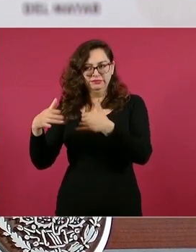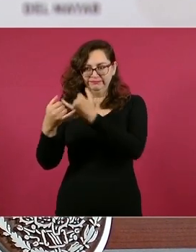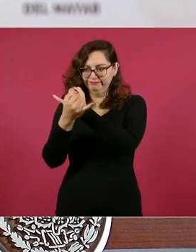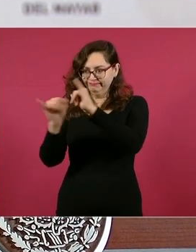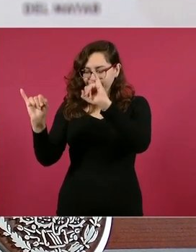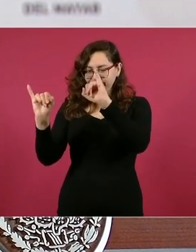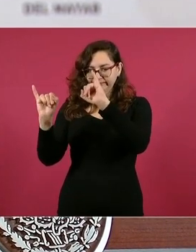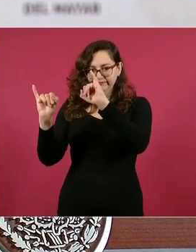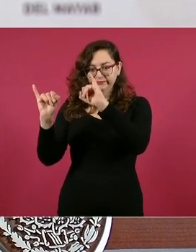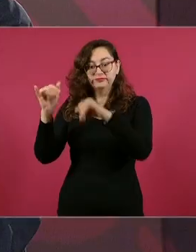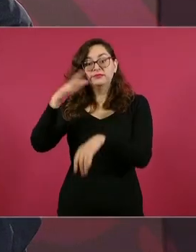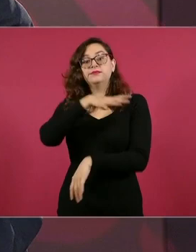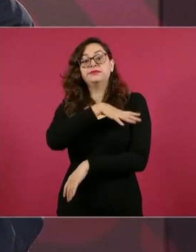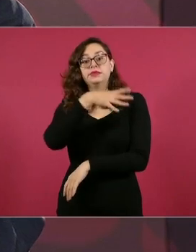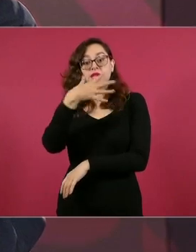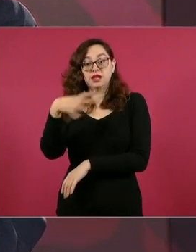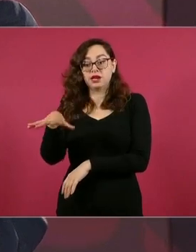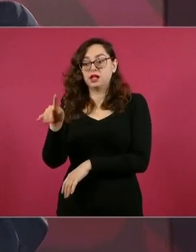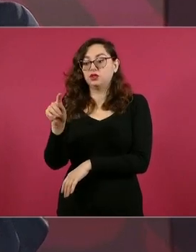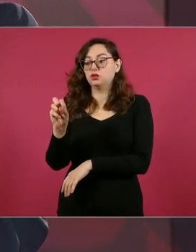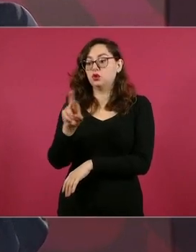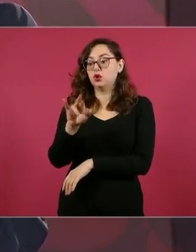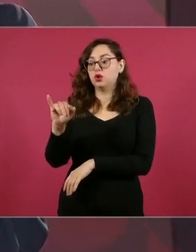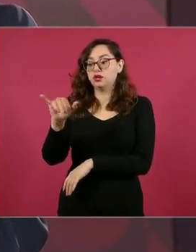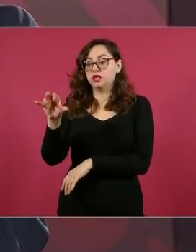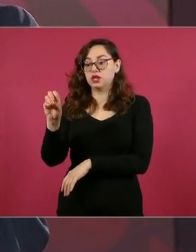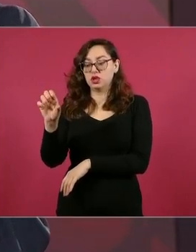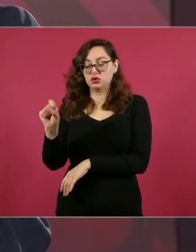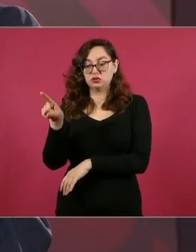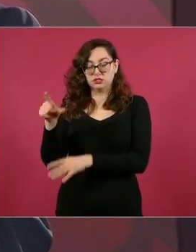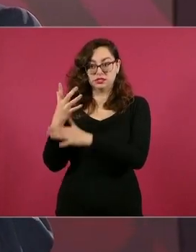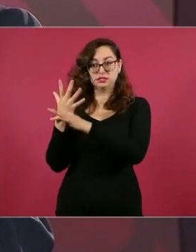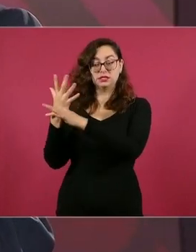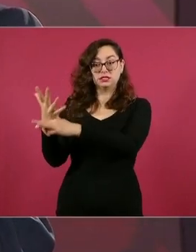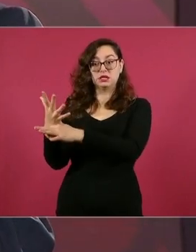decía el que se aflige se